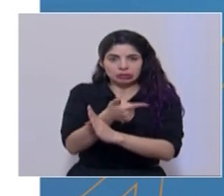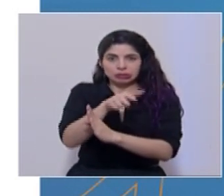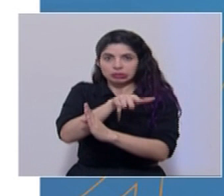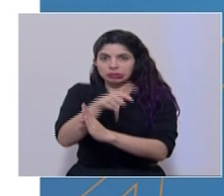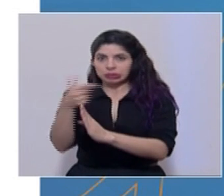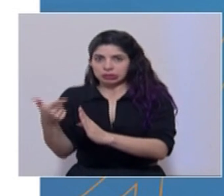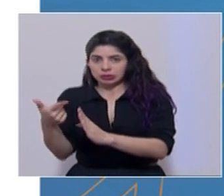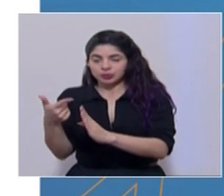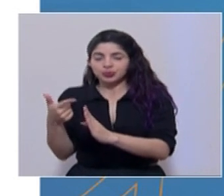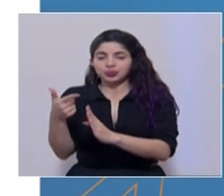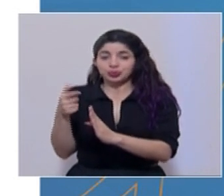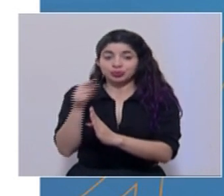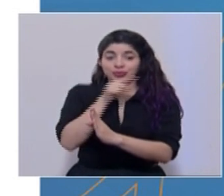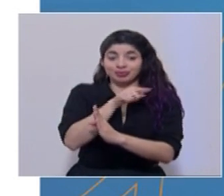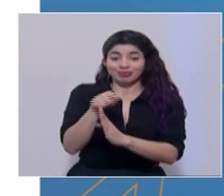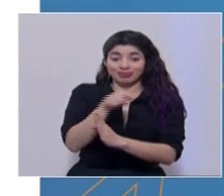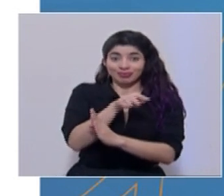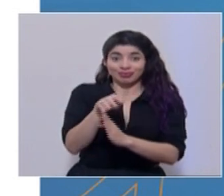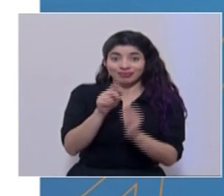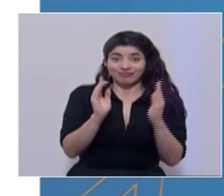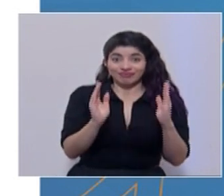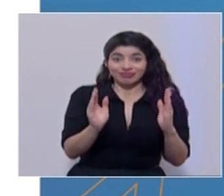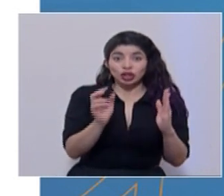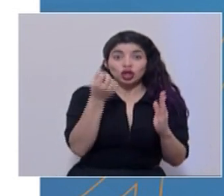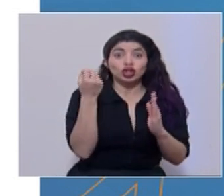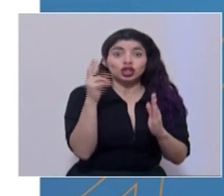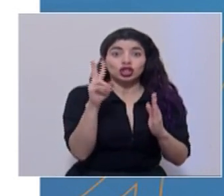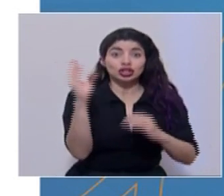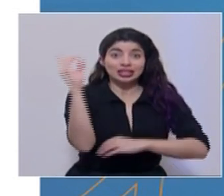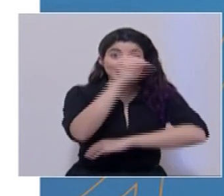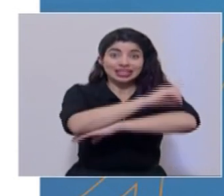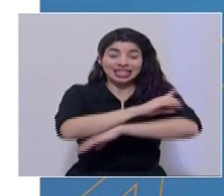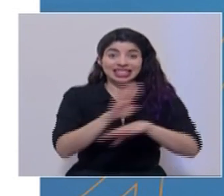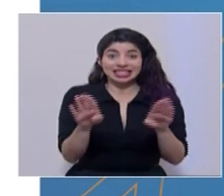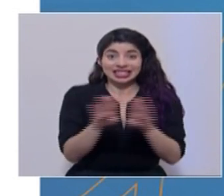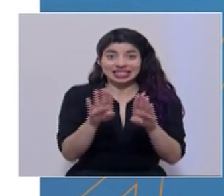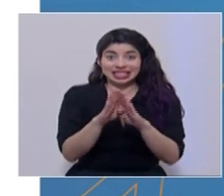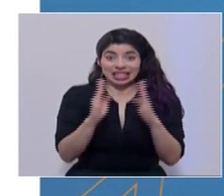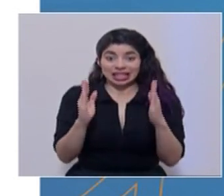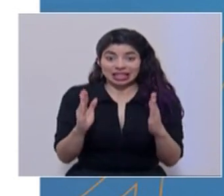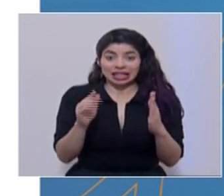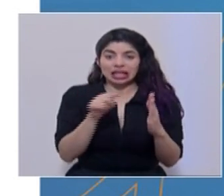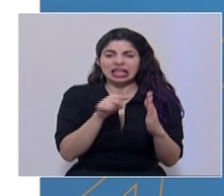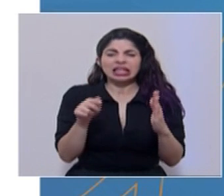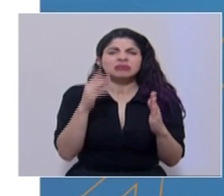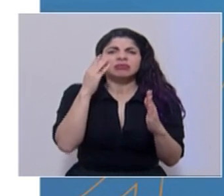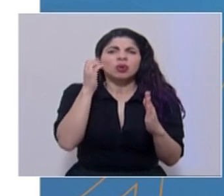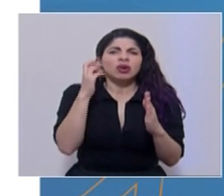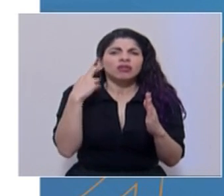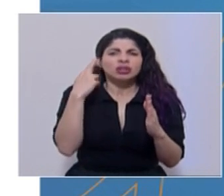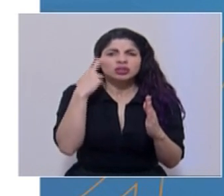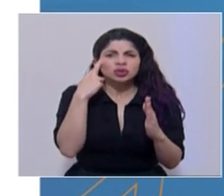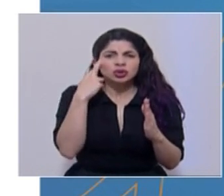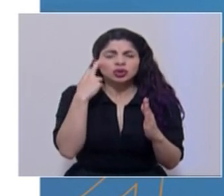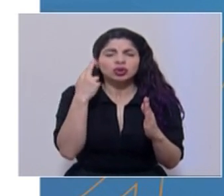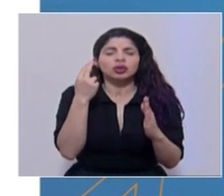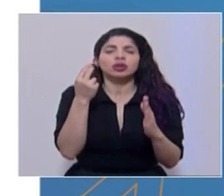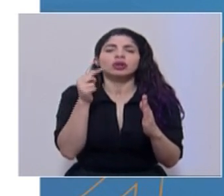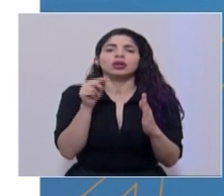Estos 12 días de cierre, que justamente corresponden con 12